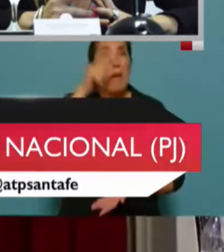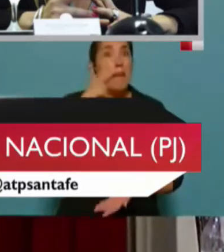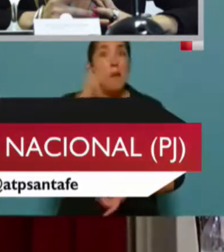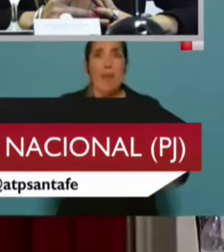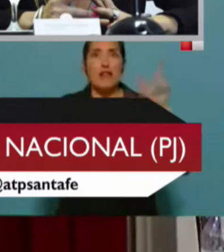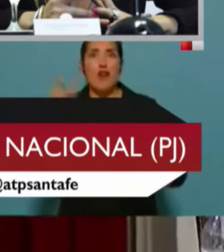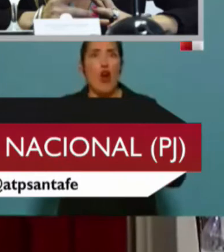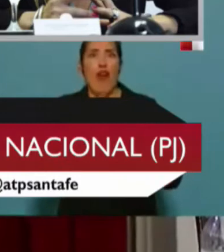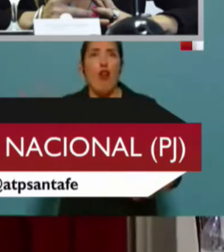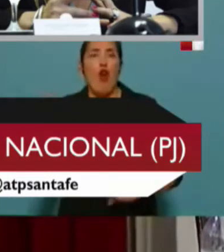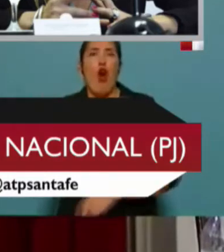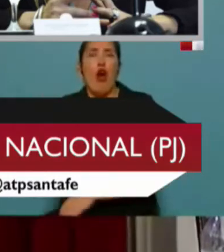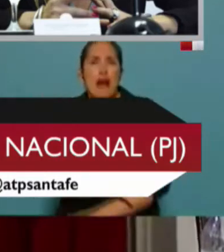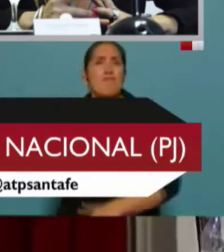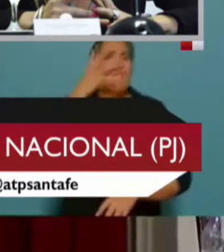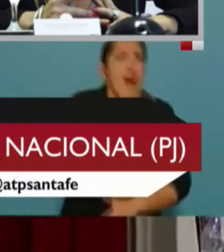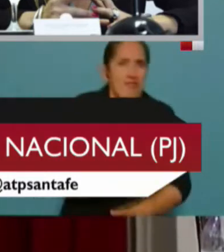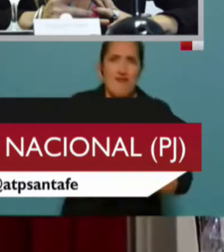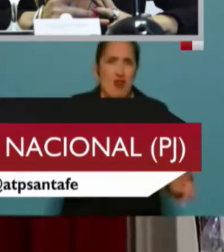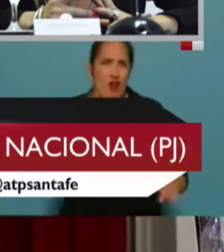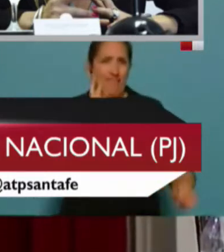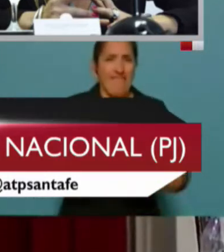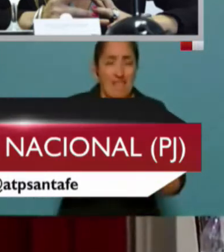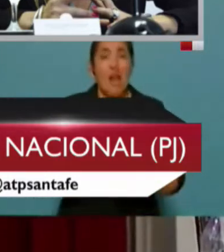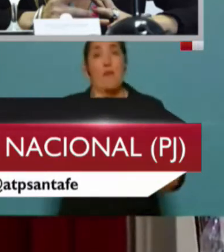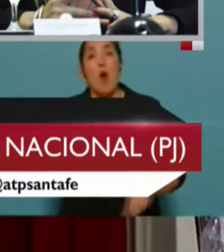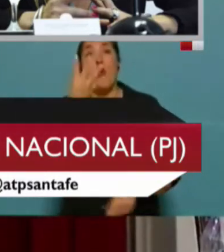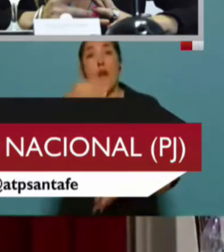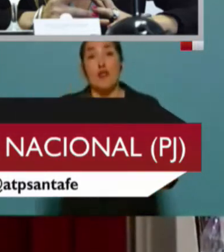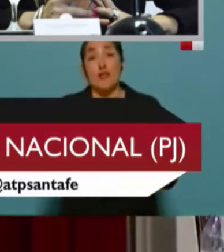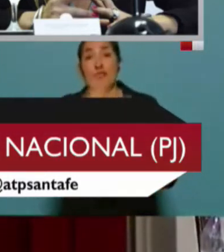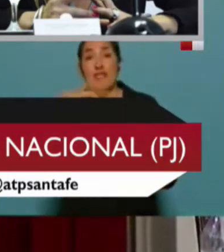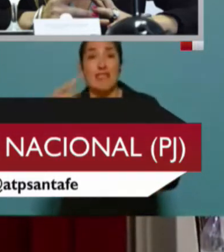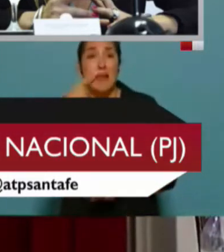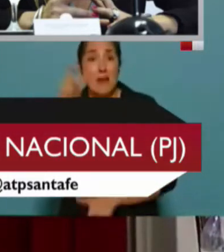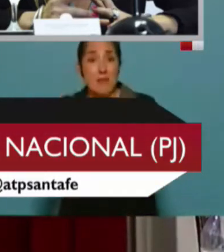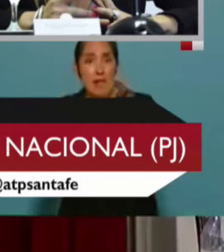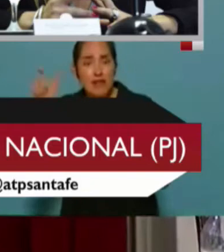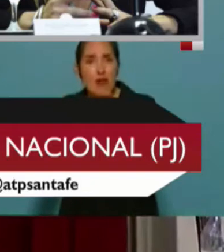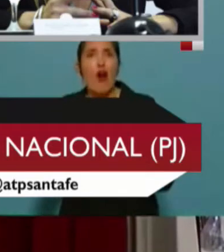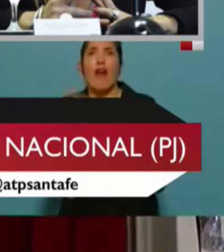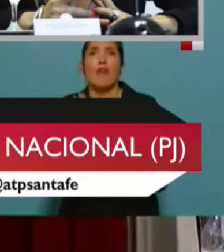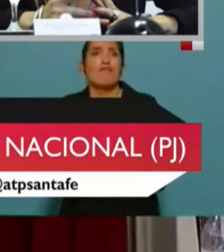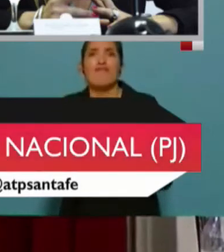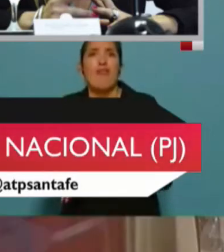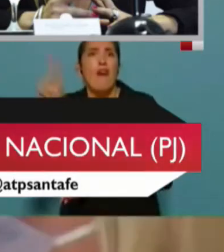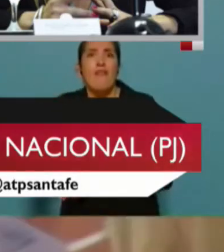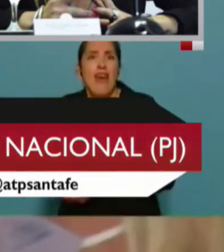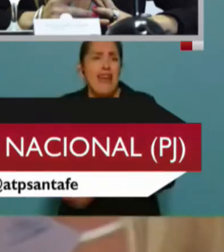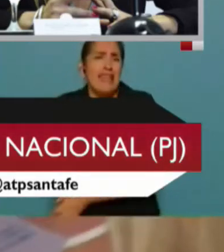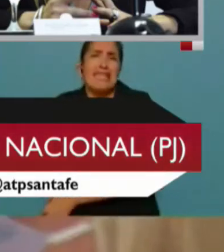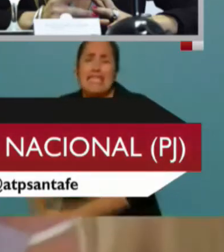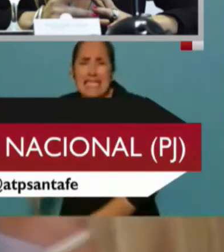la posibilidad de acceder a un respirador, a una cama crítica. Los mismos que en su momento